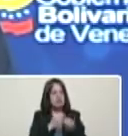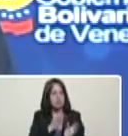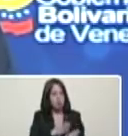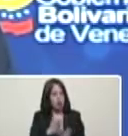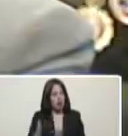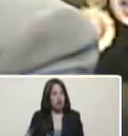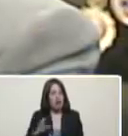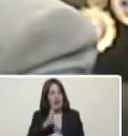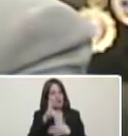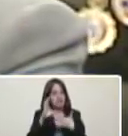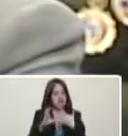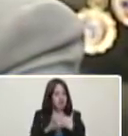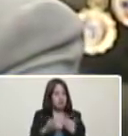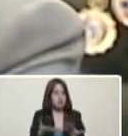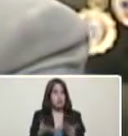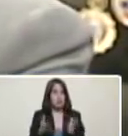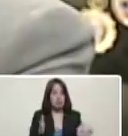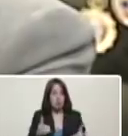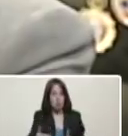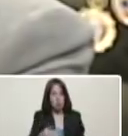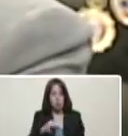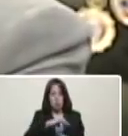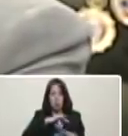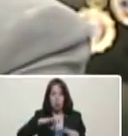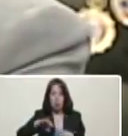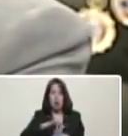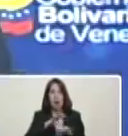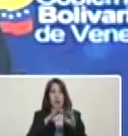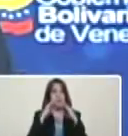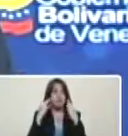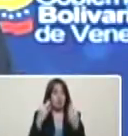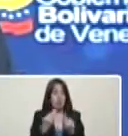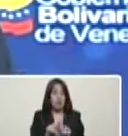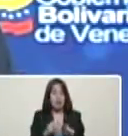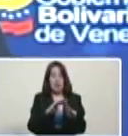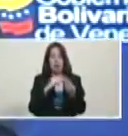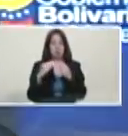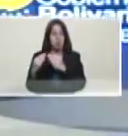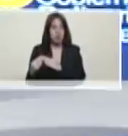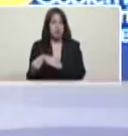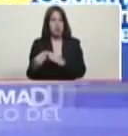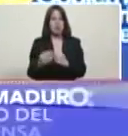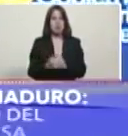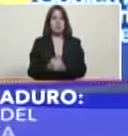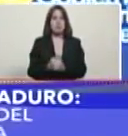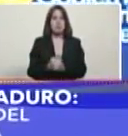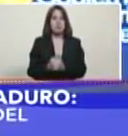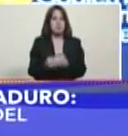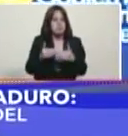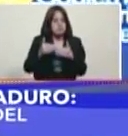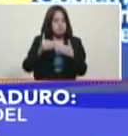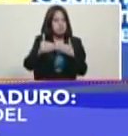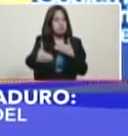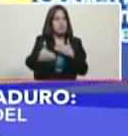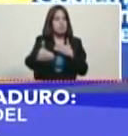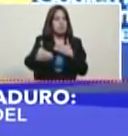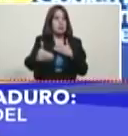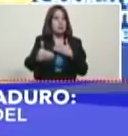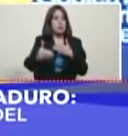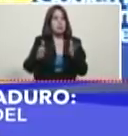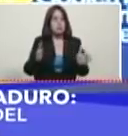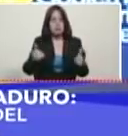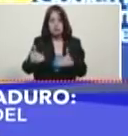clasificación desde el conuco familiar, el conuco comunitario, el conuco extendido, el